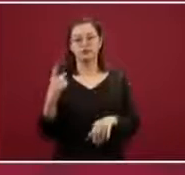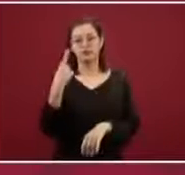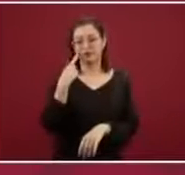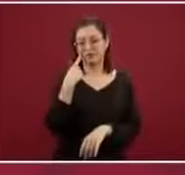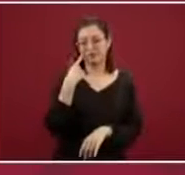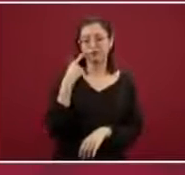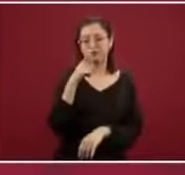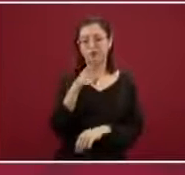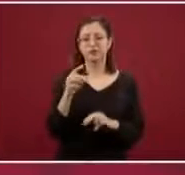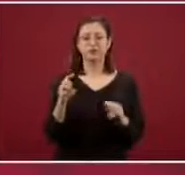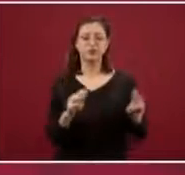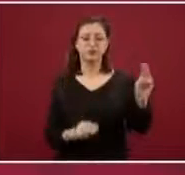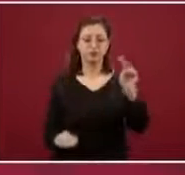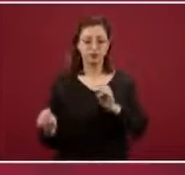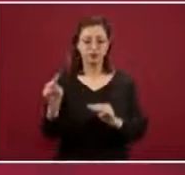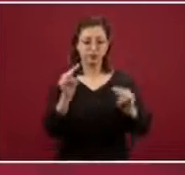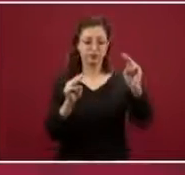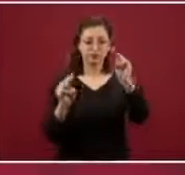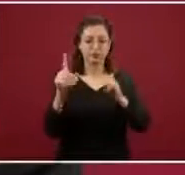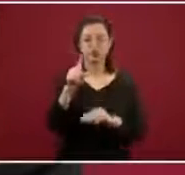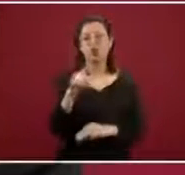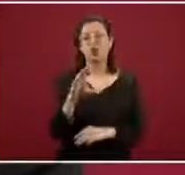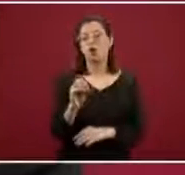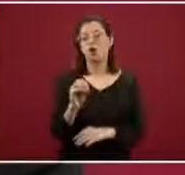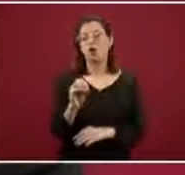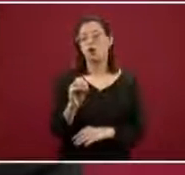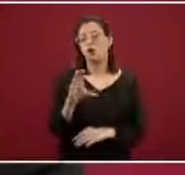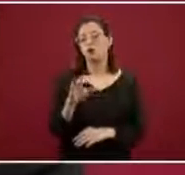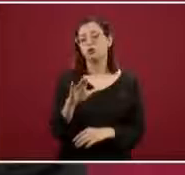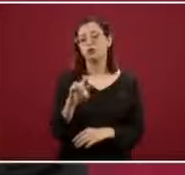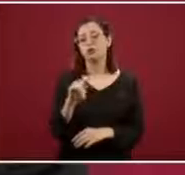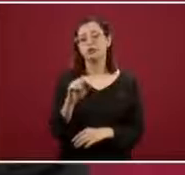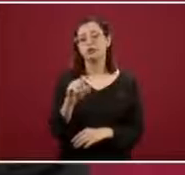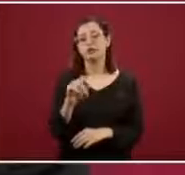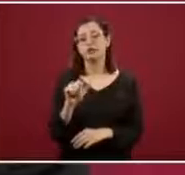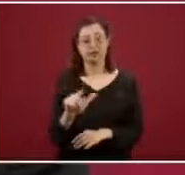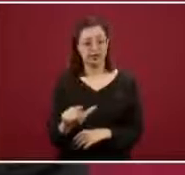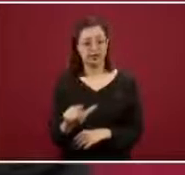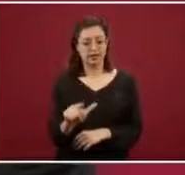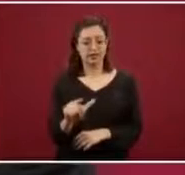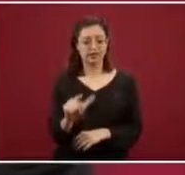la Sierra Madre Occidental de